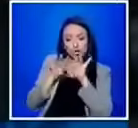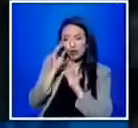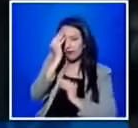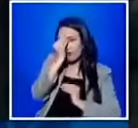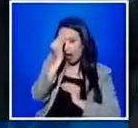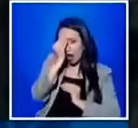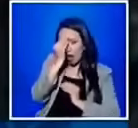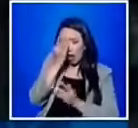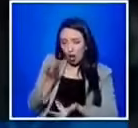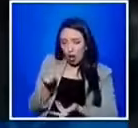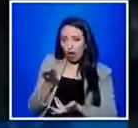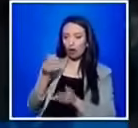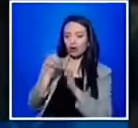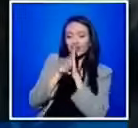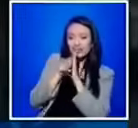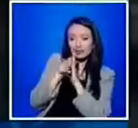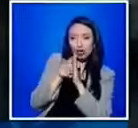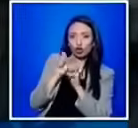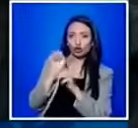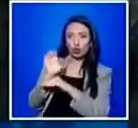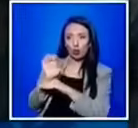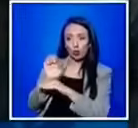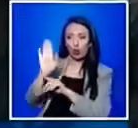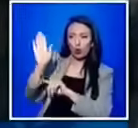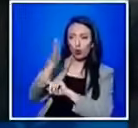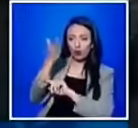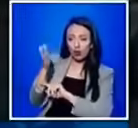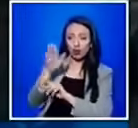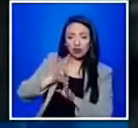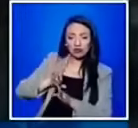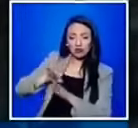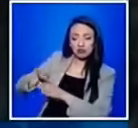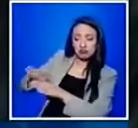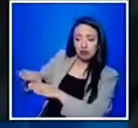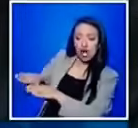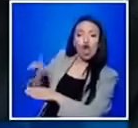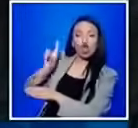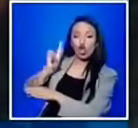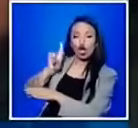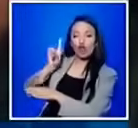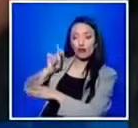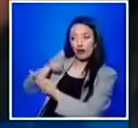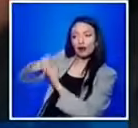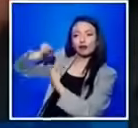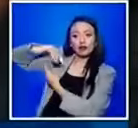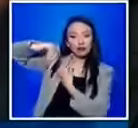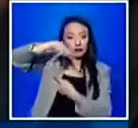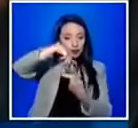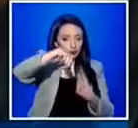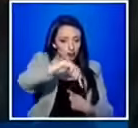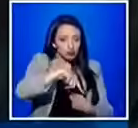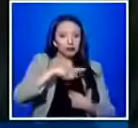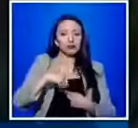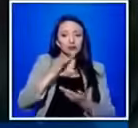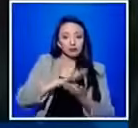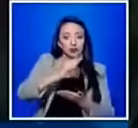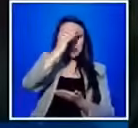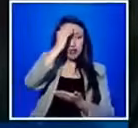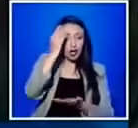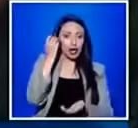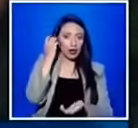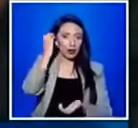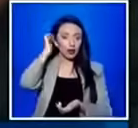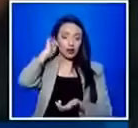ya los docentes, los estudiantes dejando de lado, y es importante que se retome esa materia como